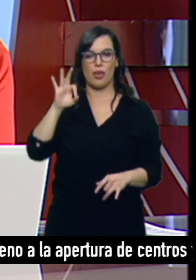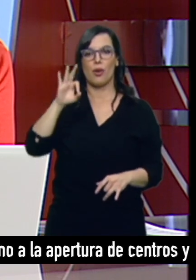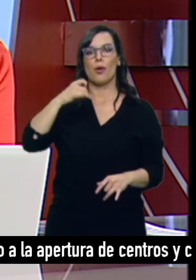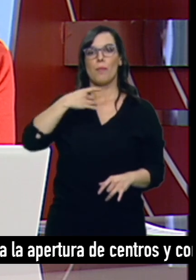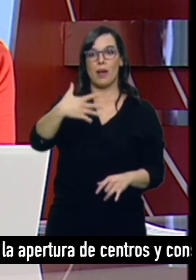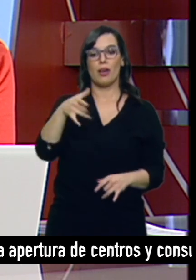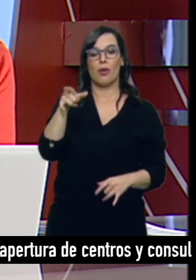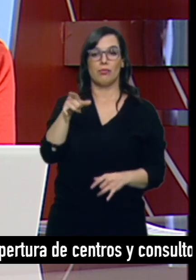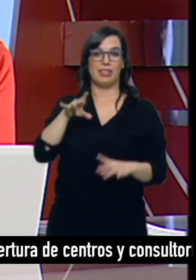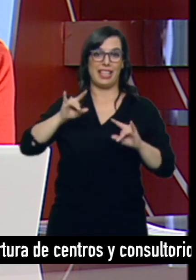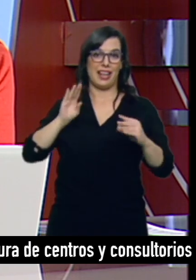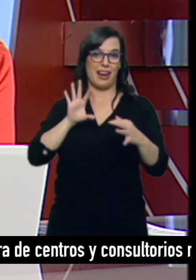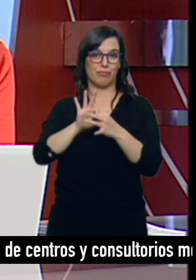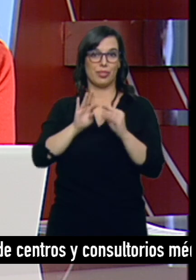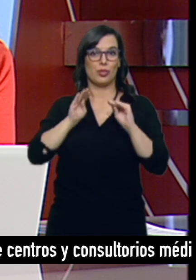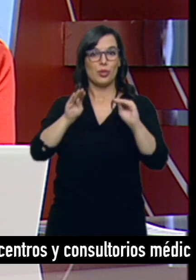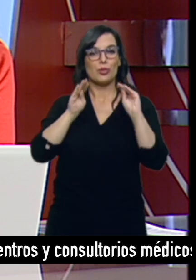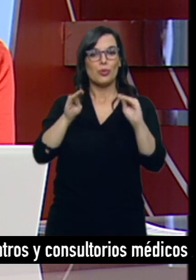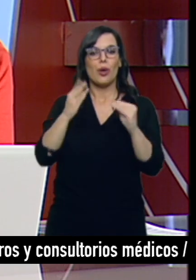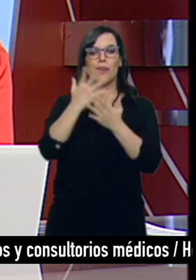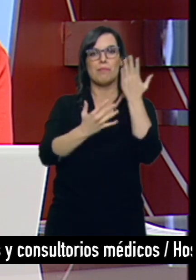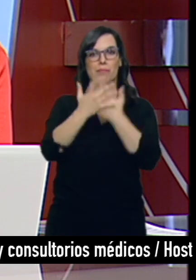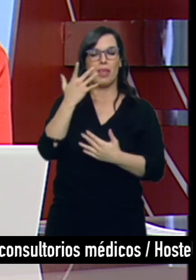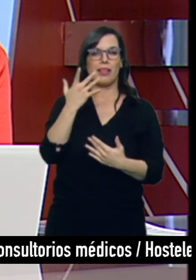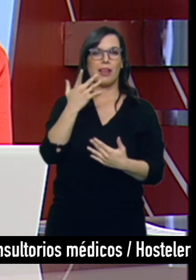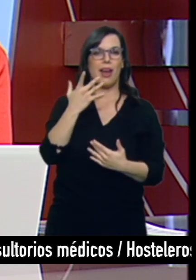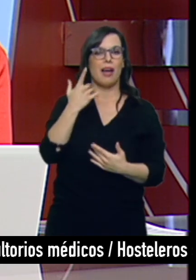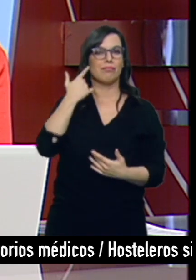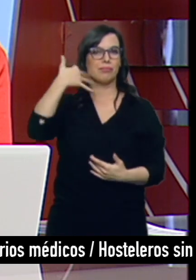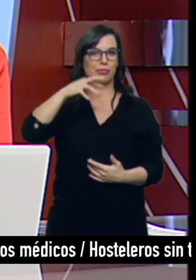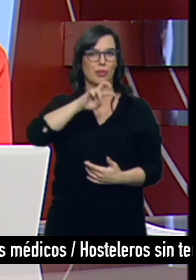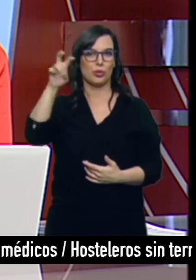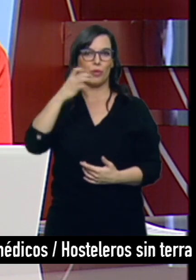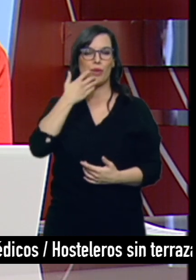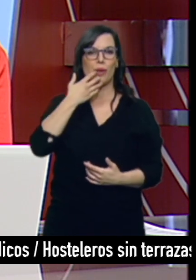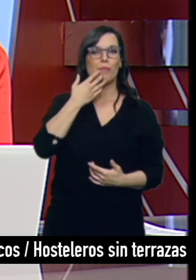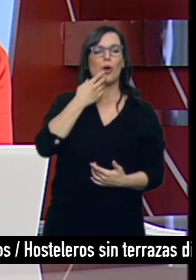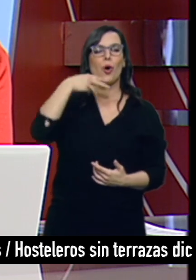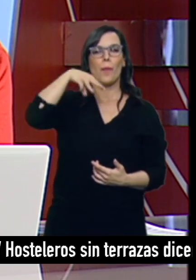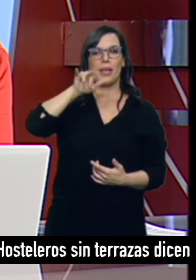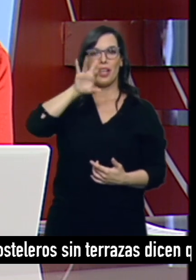juega en casa y marida sus obras con las creaciones de otros genios como Miró, Picasso o Dalí.